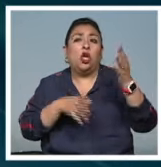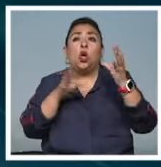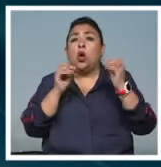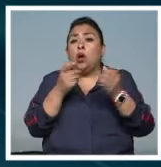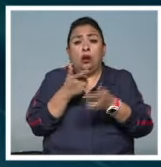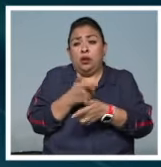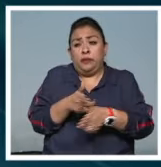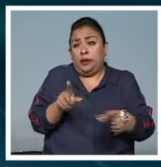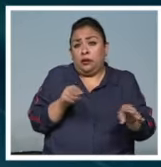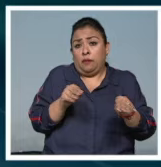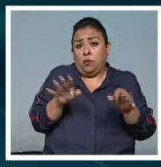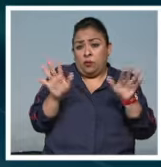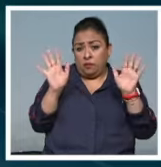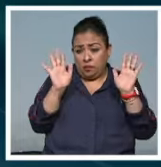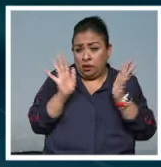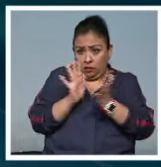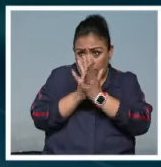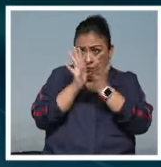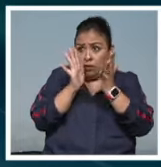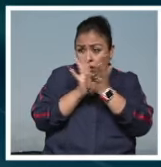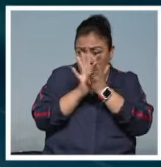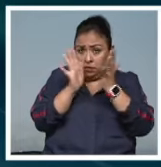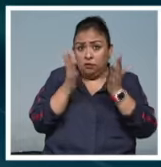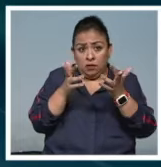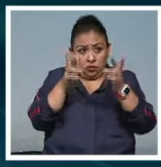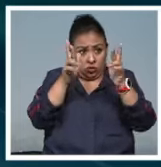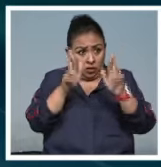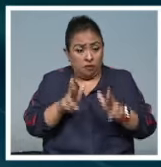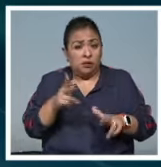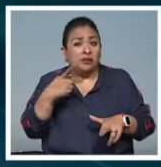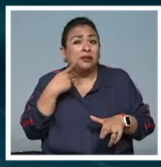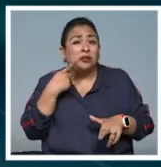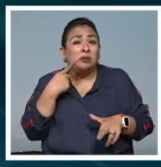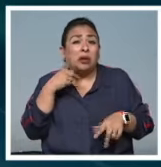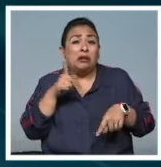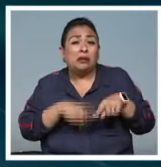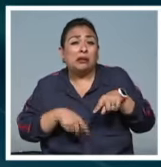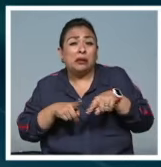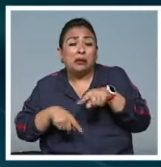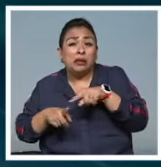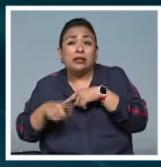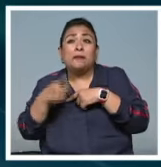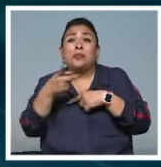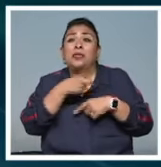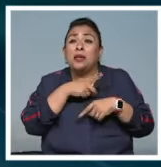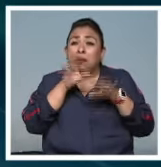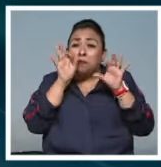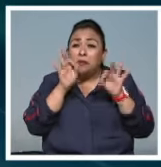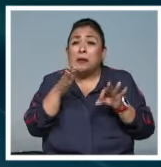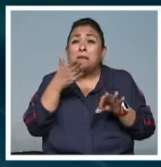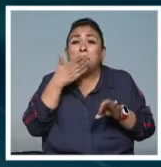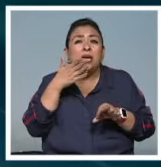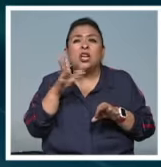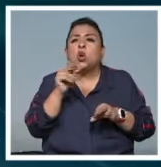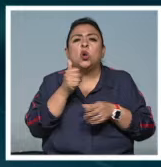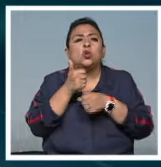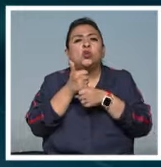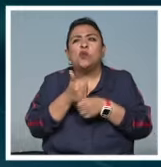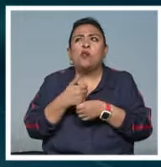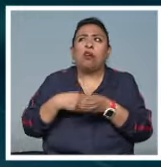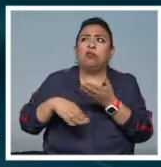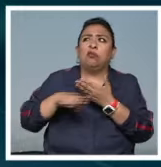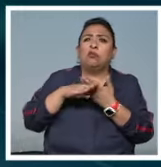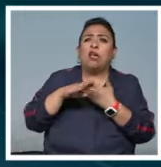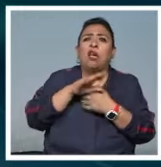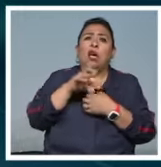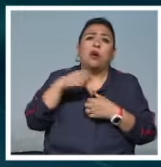la libertad de movimiento, a la participación y a la representación políticas, a un recurso efectivo y a no sufrir violencia